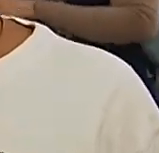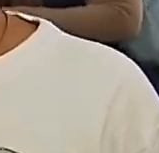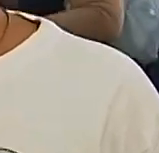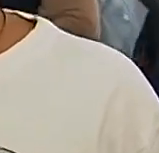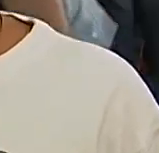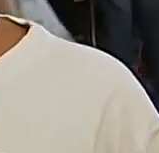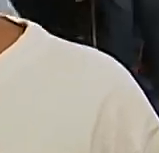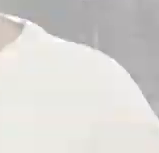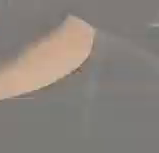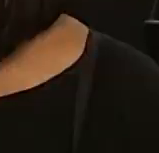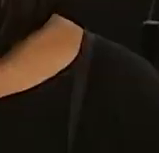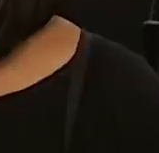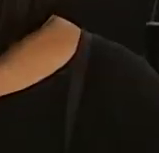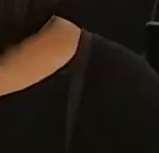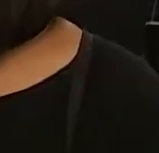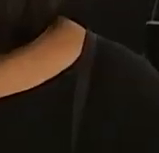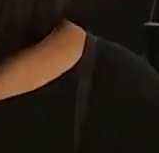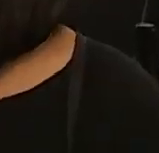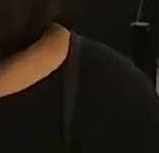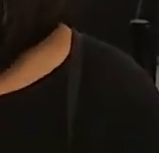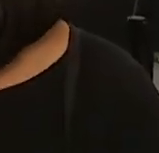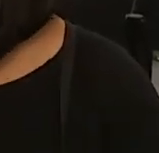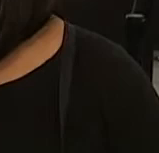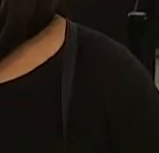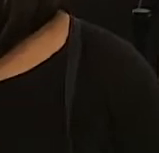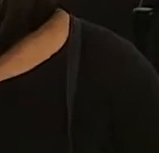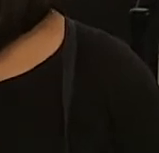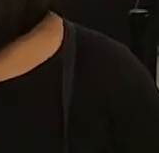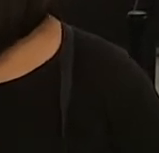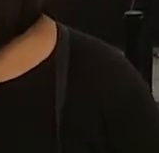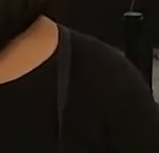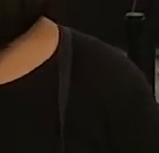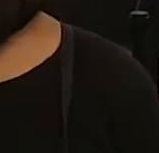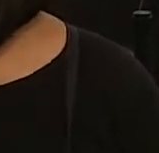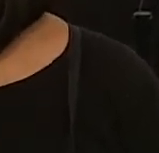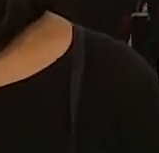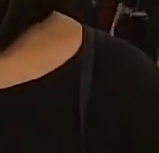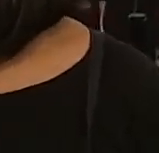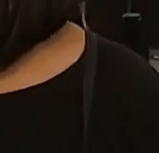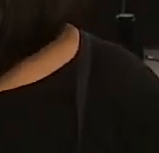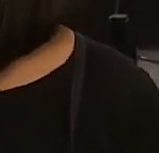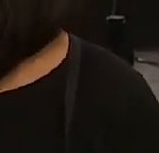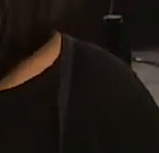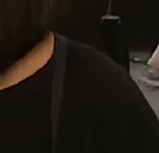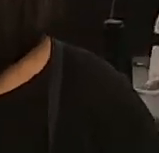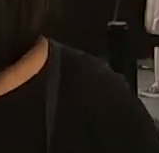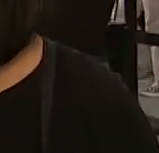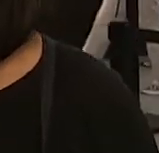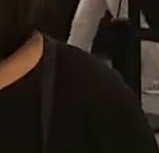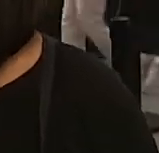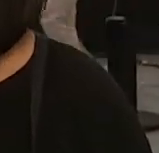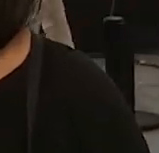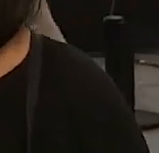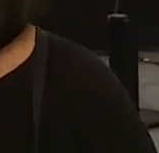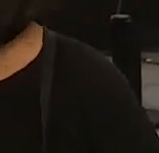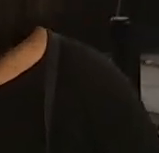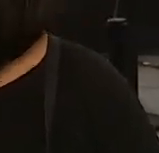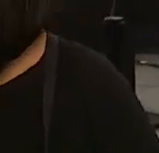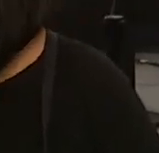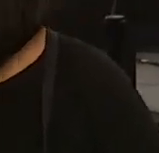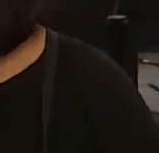pero aún así intentó siguiendo. Pues hay que trazar nuestras metas, ¿no? Pues fueron 4 pasos.